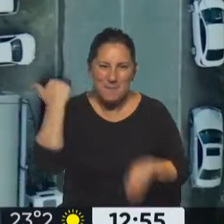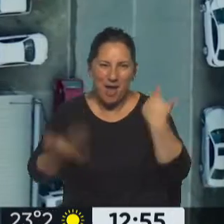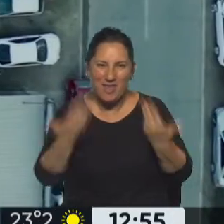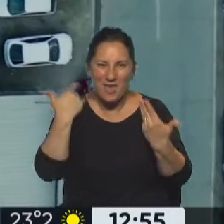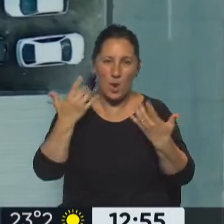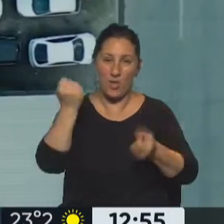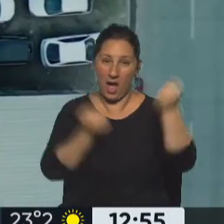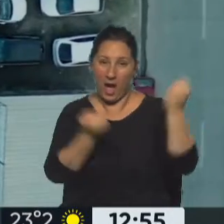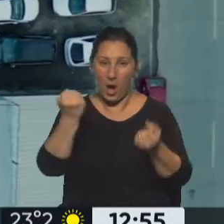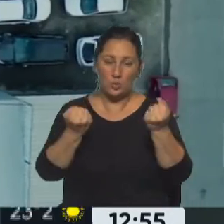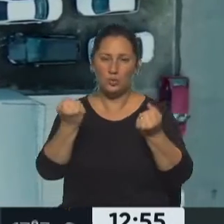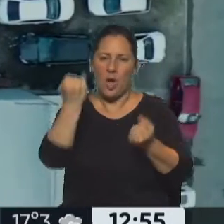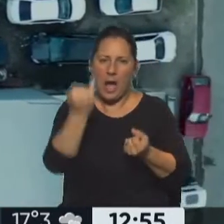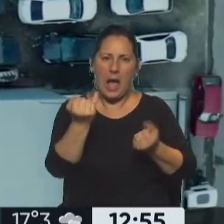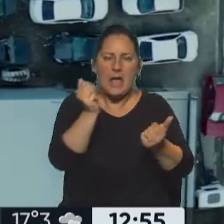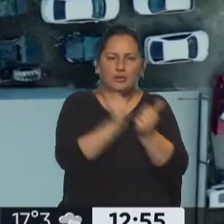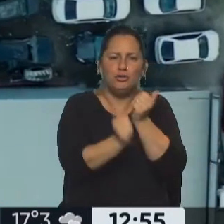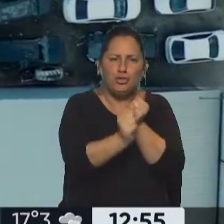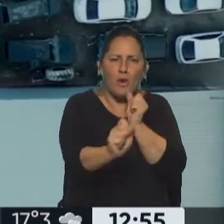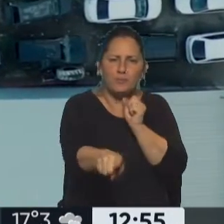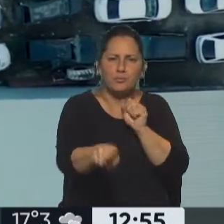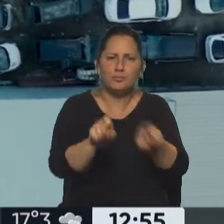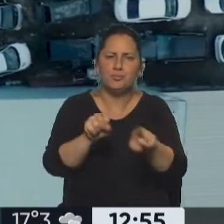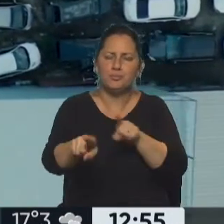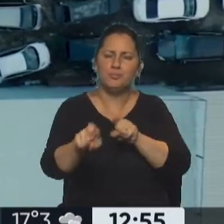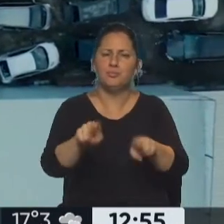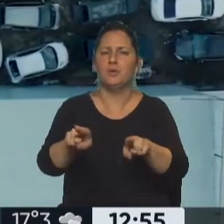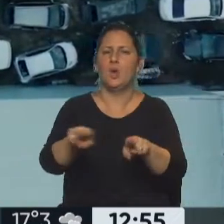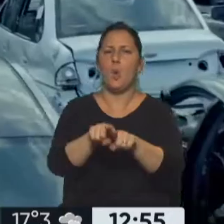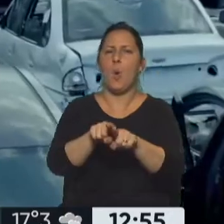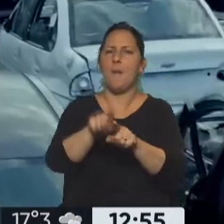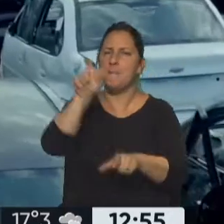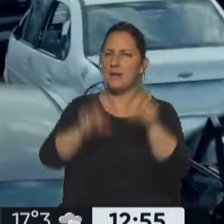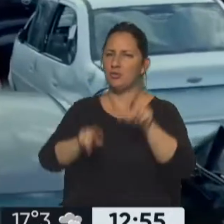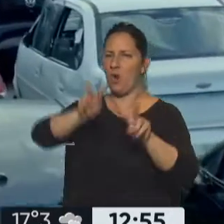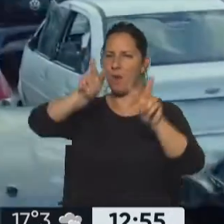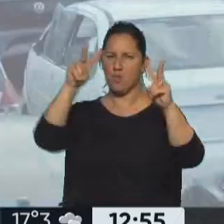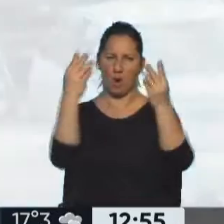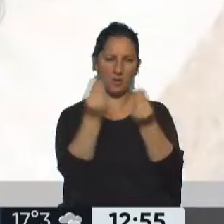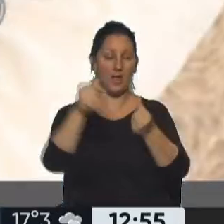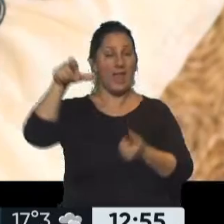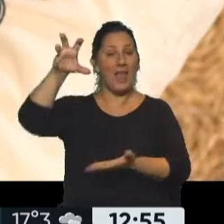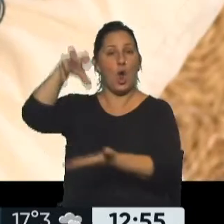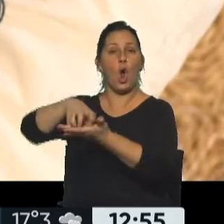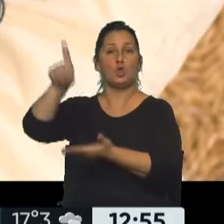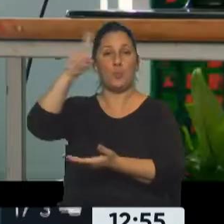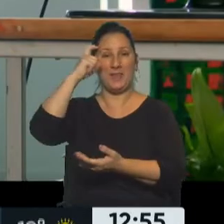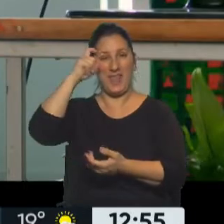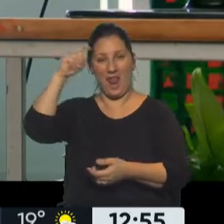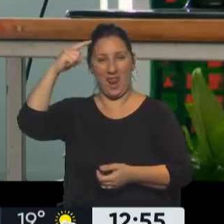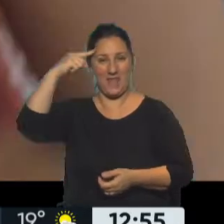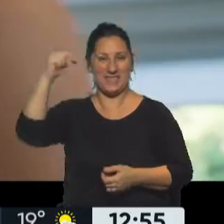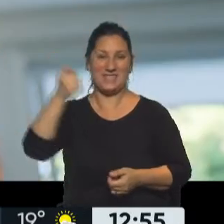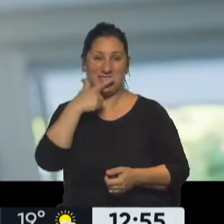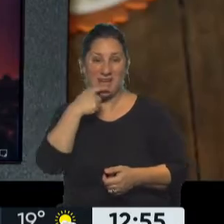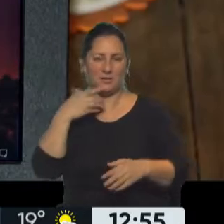este algunas historias vinculadas a meterse en el mundo de los muertos salido de un psiquiátrico él intenta recomponer su vida y como